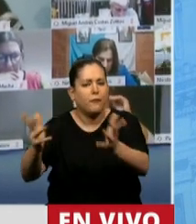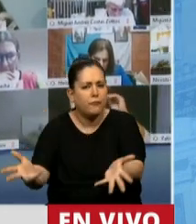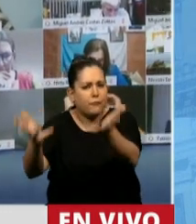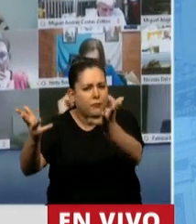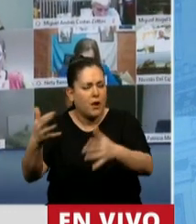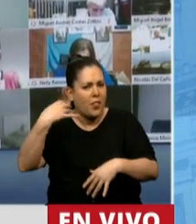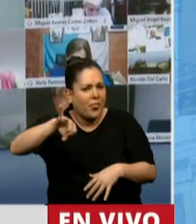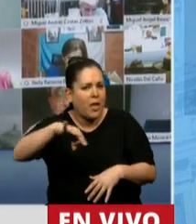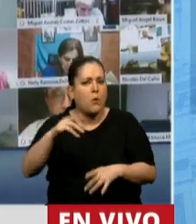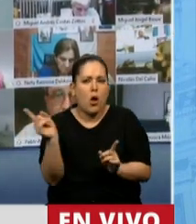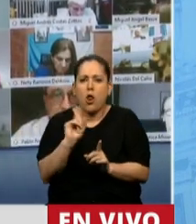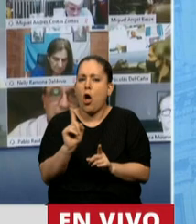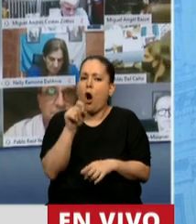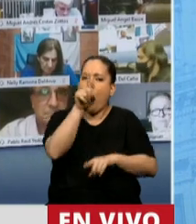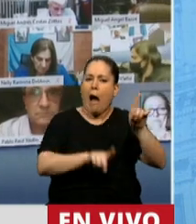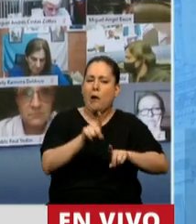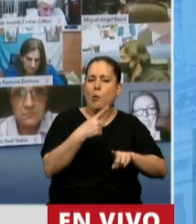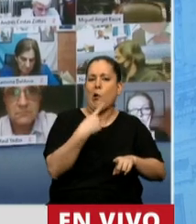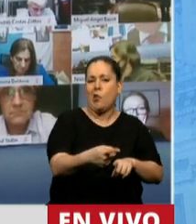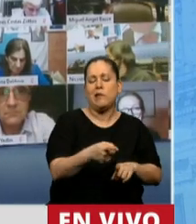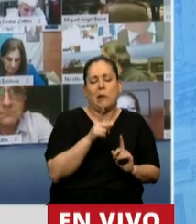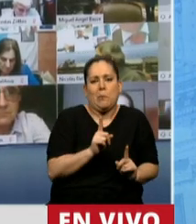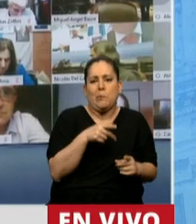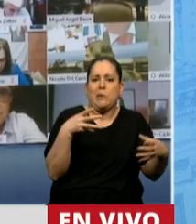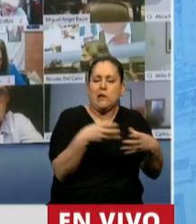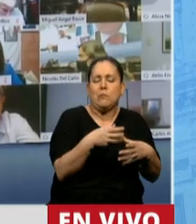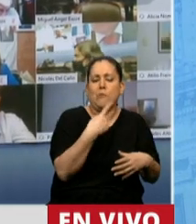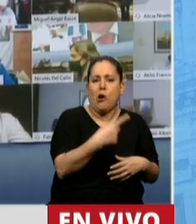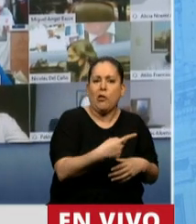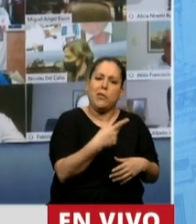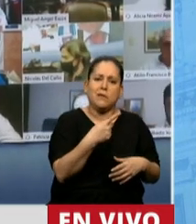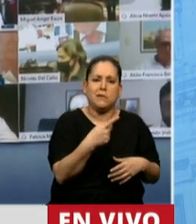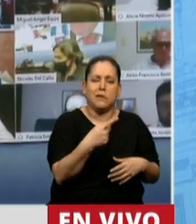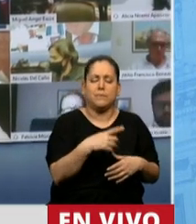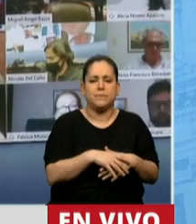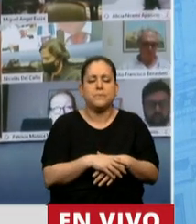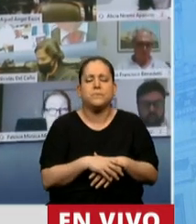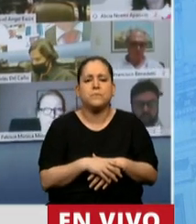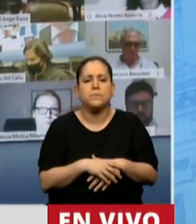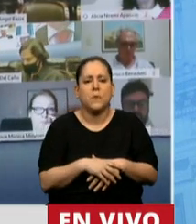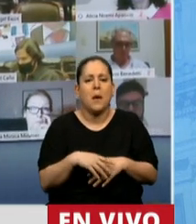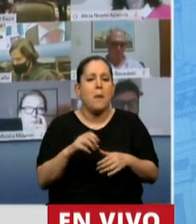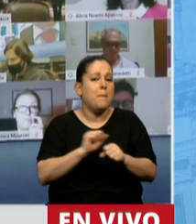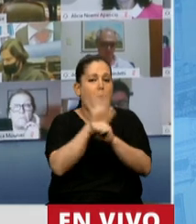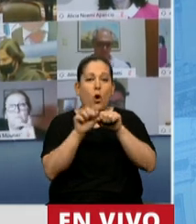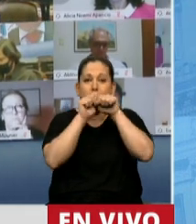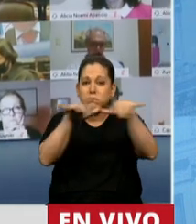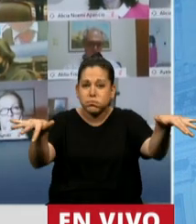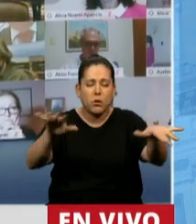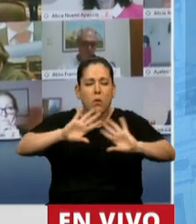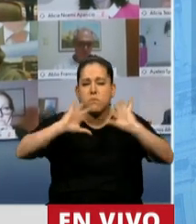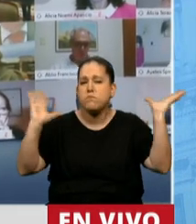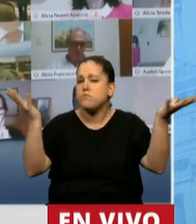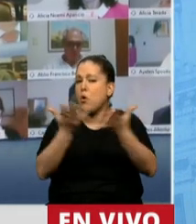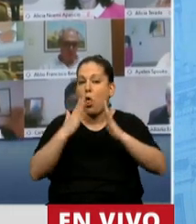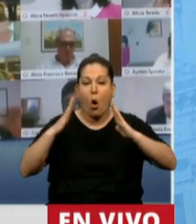justamente no es la que impulsa Don Fernández que ha conducido nuestro país a un descalabro manifiesto en todos los órdenes pandemia hay en todo el mundo cu